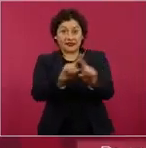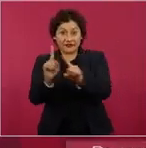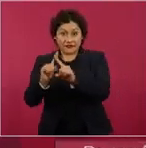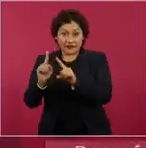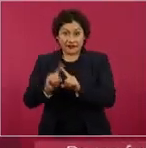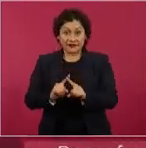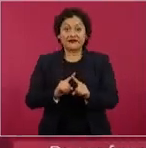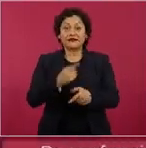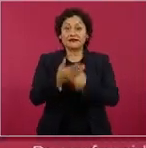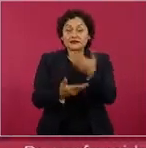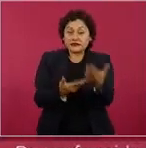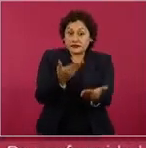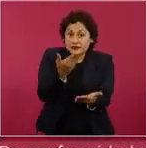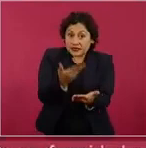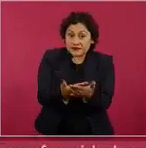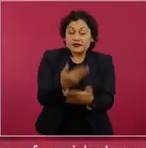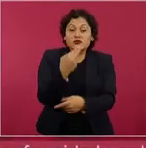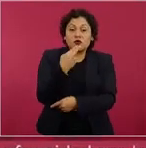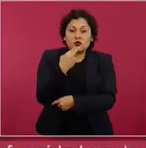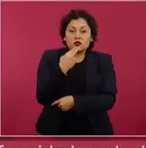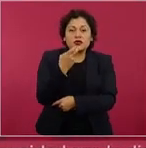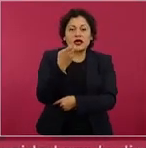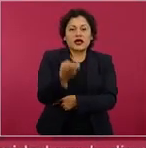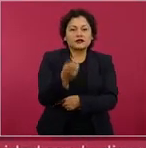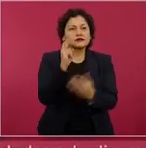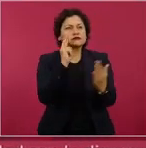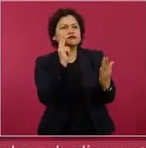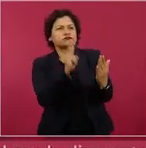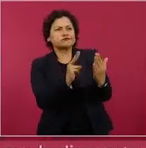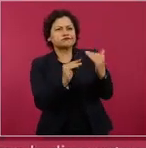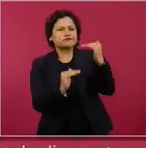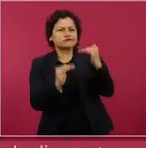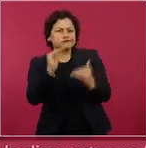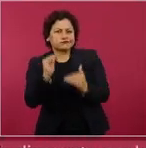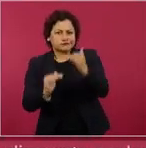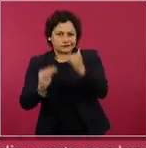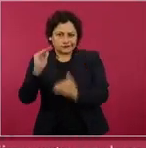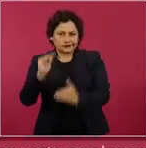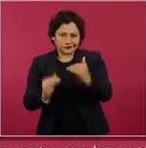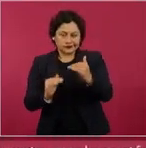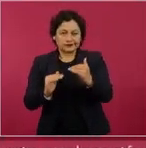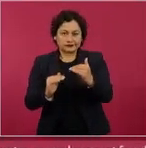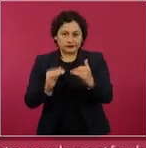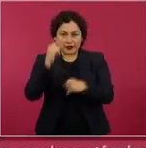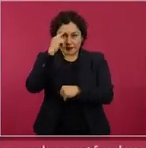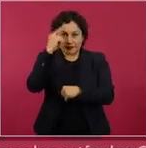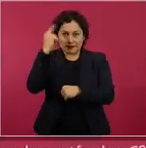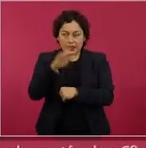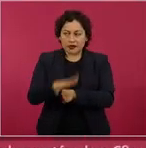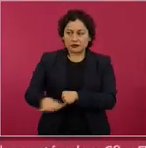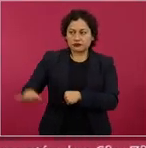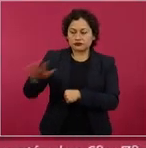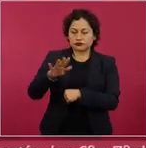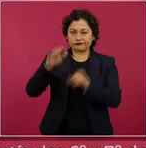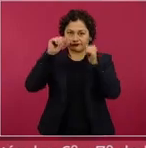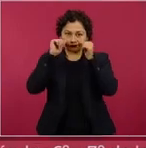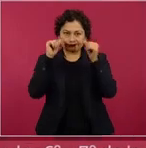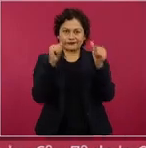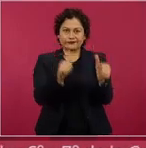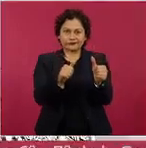aumento en otros precios, la carestía, la